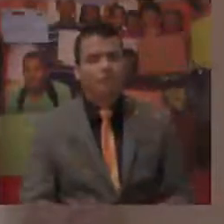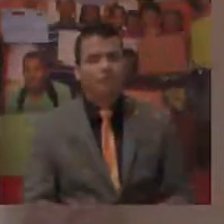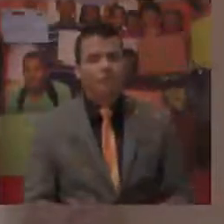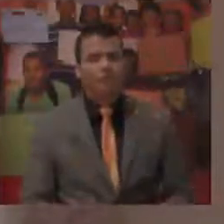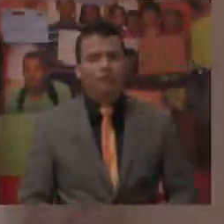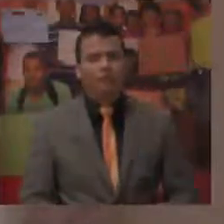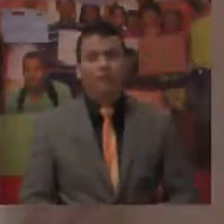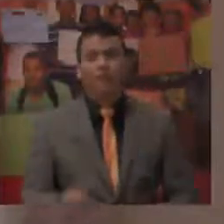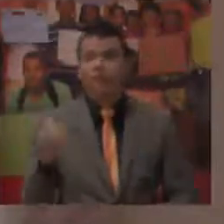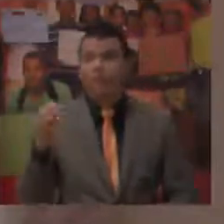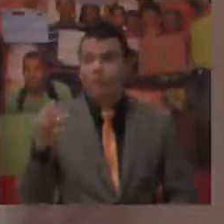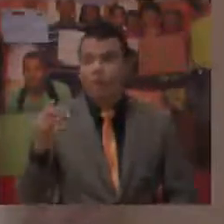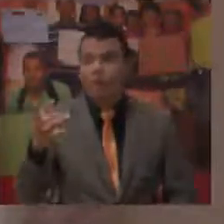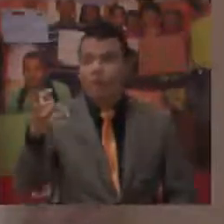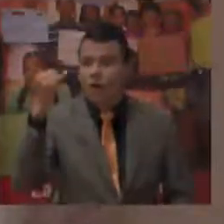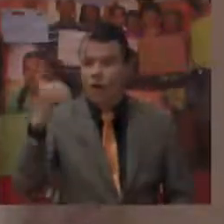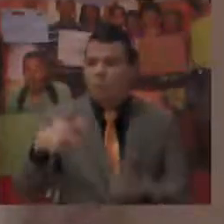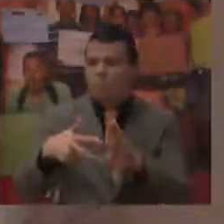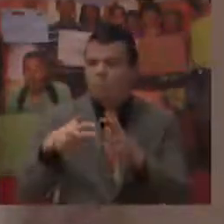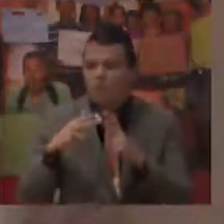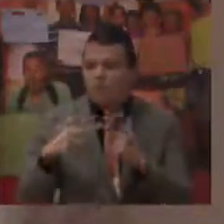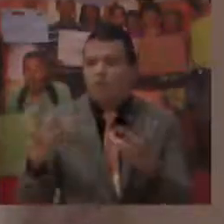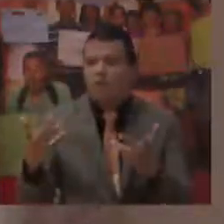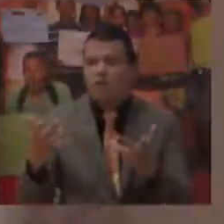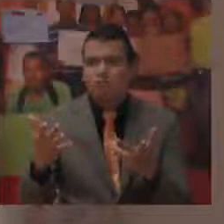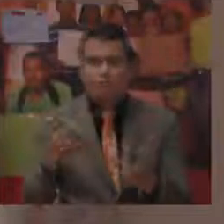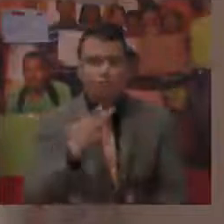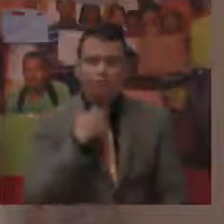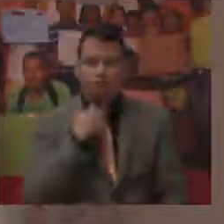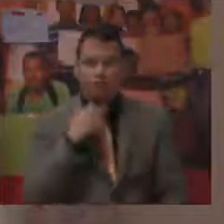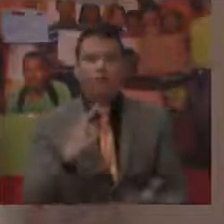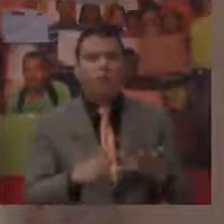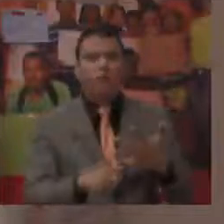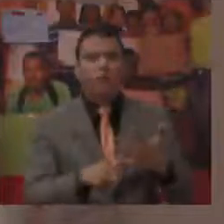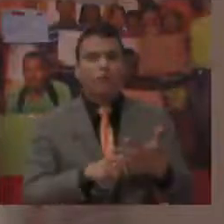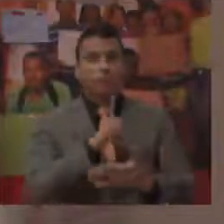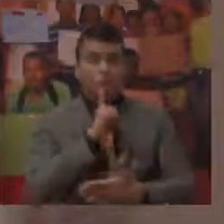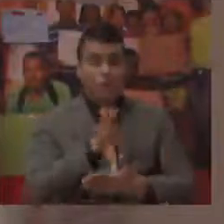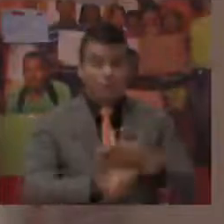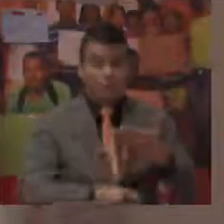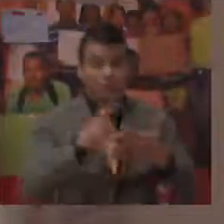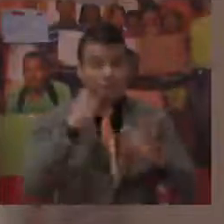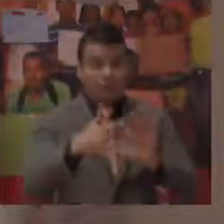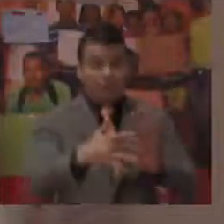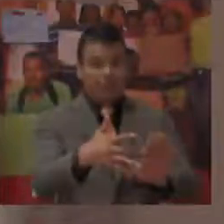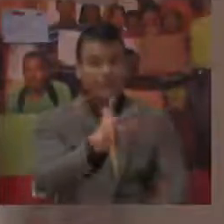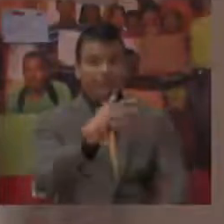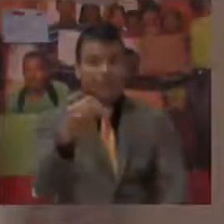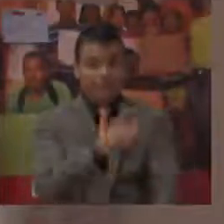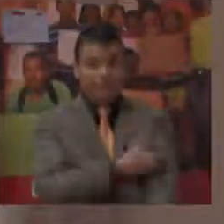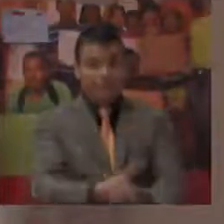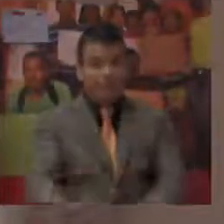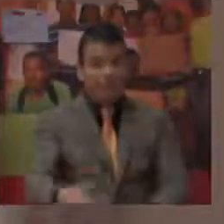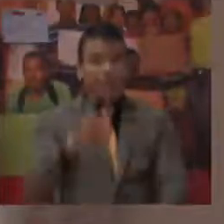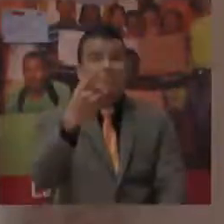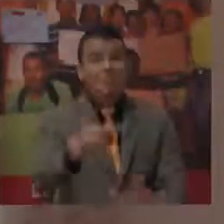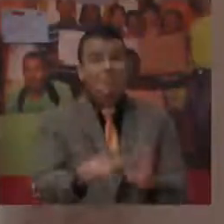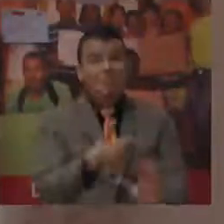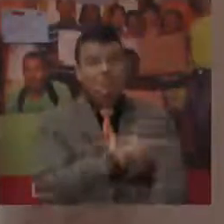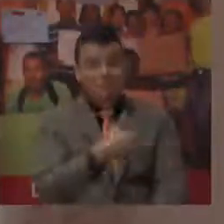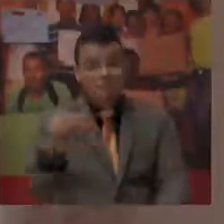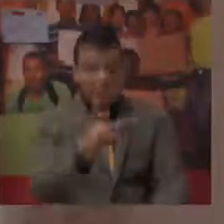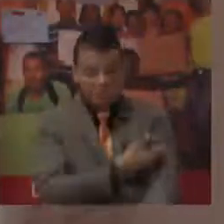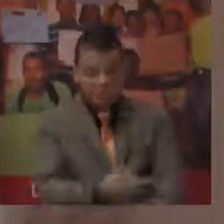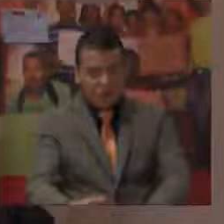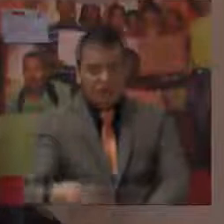al sistema financiero. Quinto, las multas, que ya pudieron apreciar en el video, de 500 a 1.500 millones de pesos,